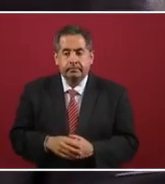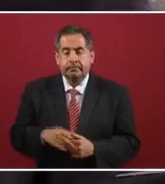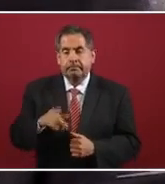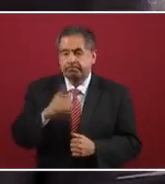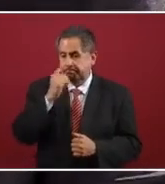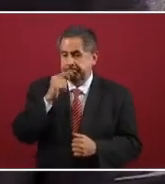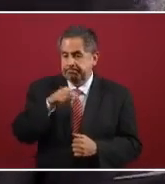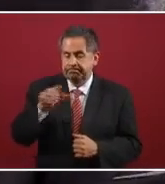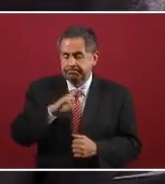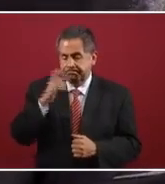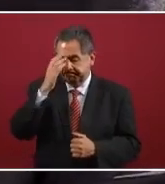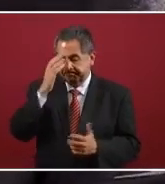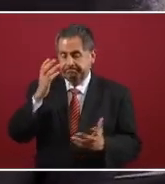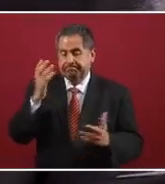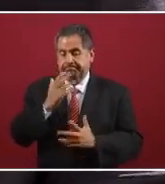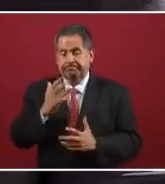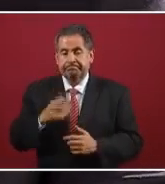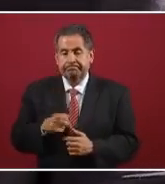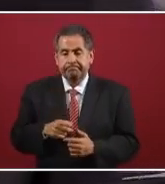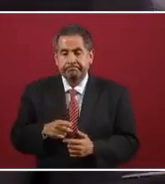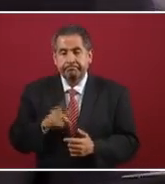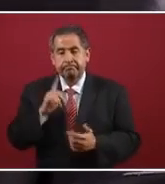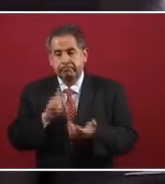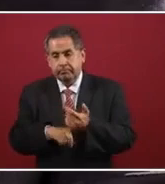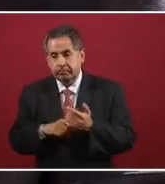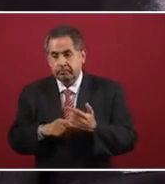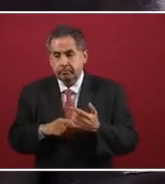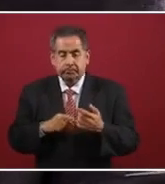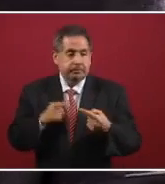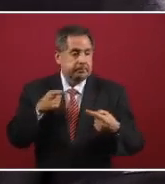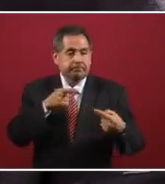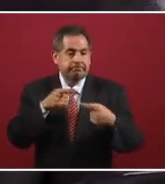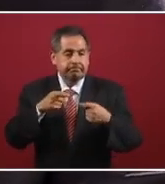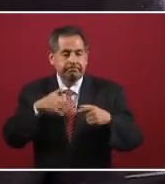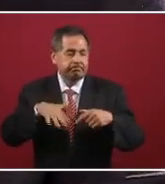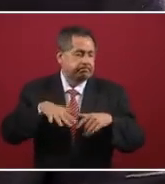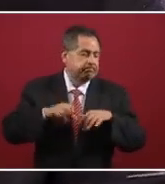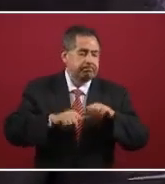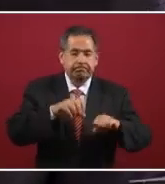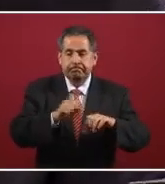reconocen que en una acción, en un operativo,